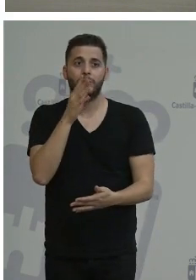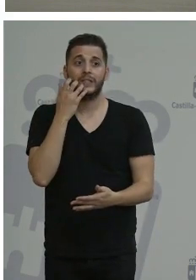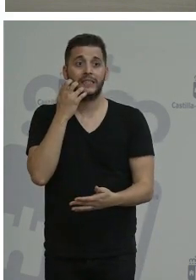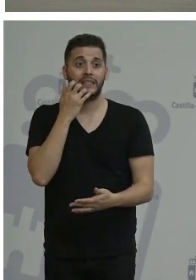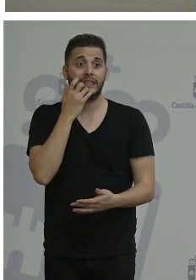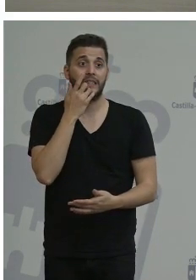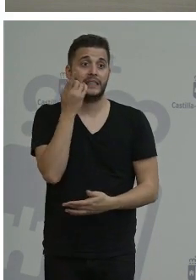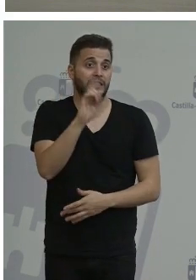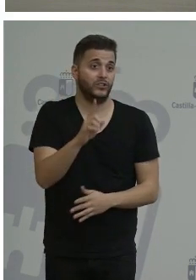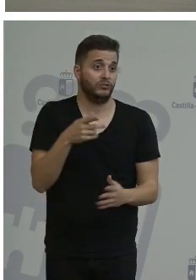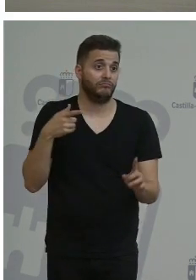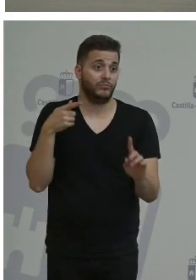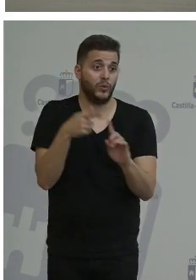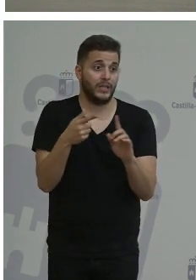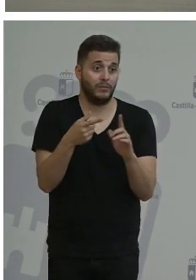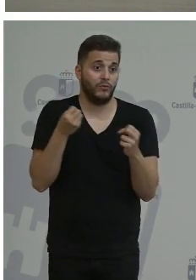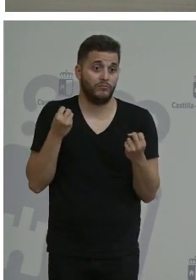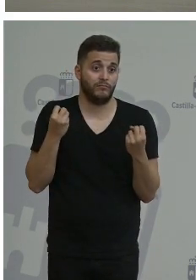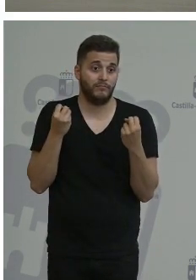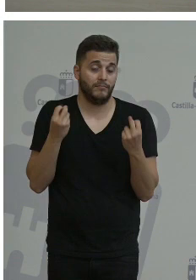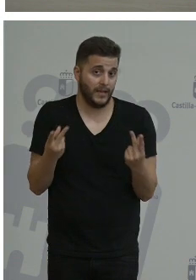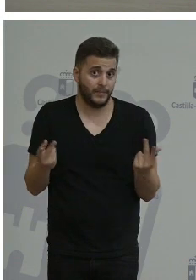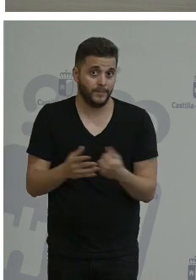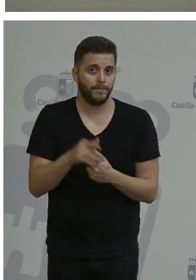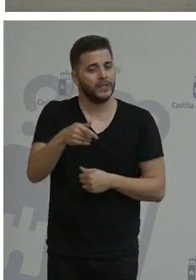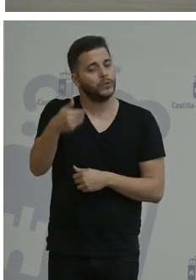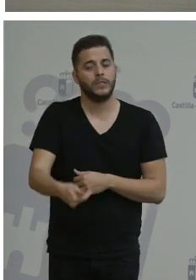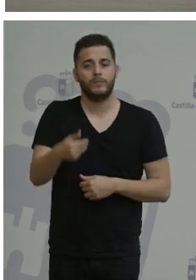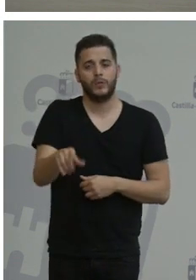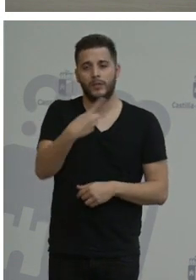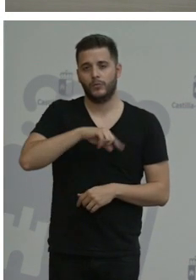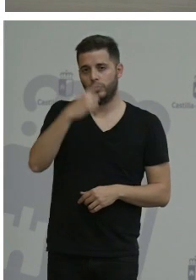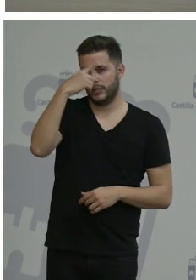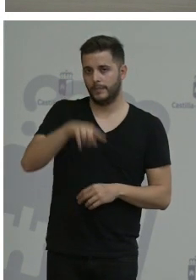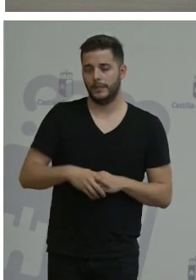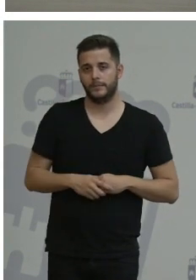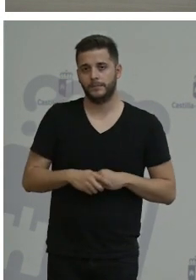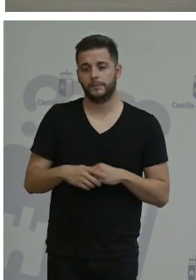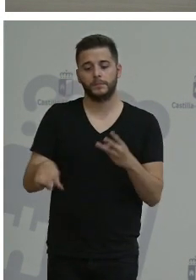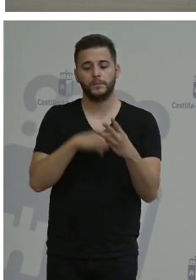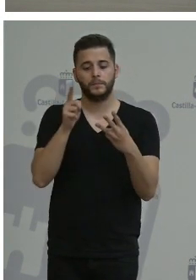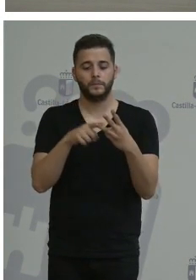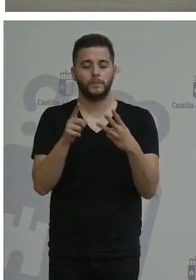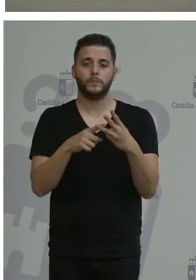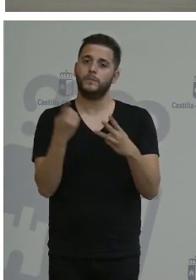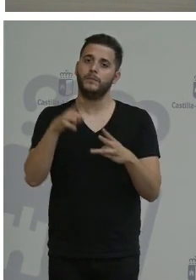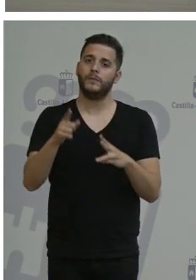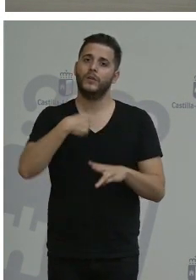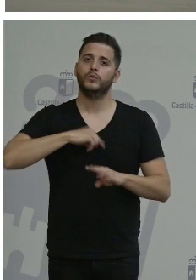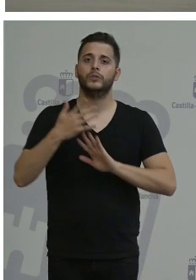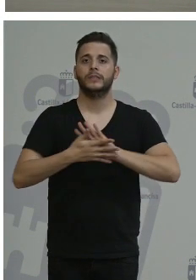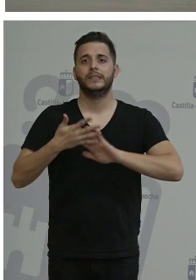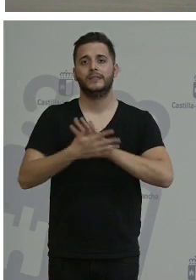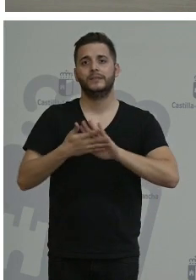de nada. Esto es importante tenerlo en cuenta. En tercer lugar, hablaríamos de con qué